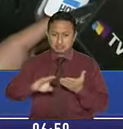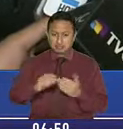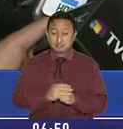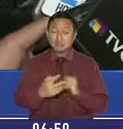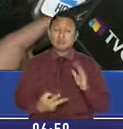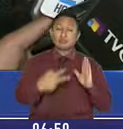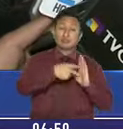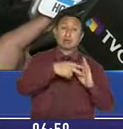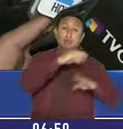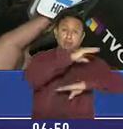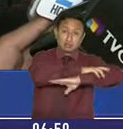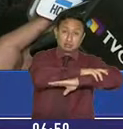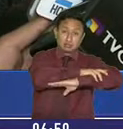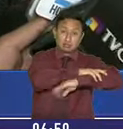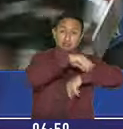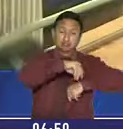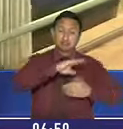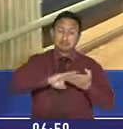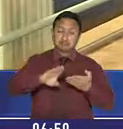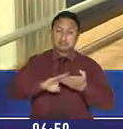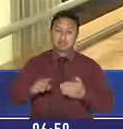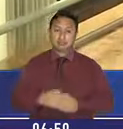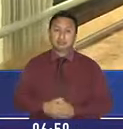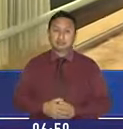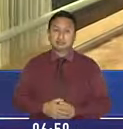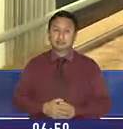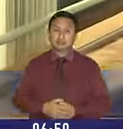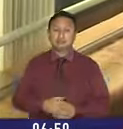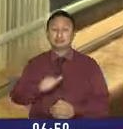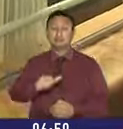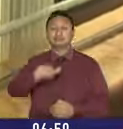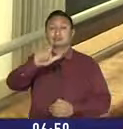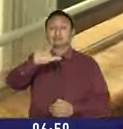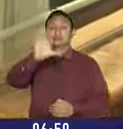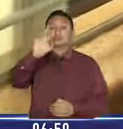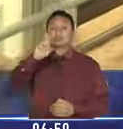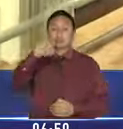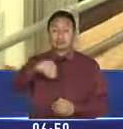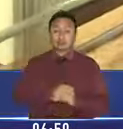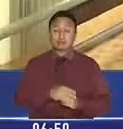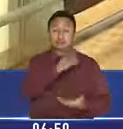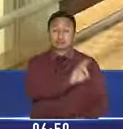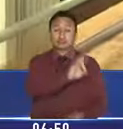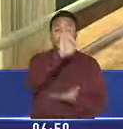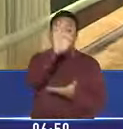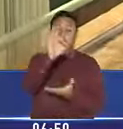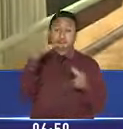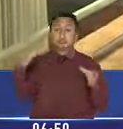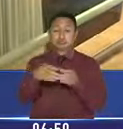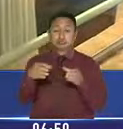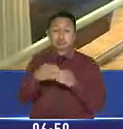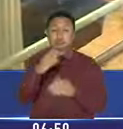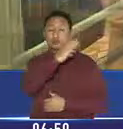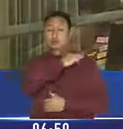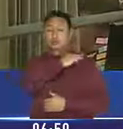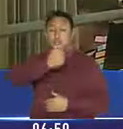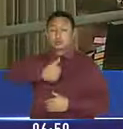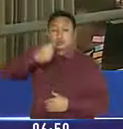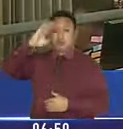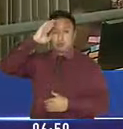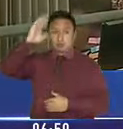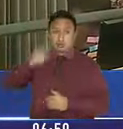pasivo. Alfonso Camacho representa a la Asociación de Generales en Servicio Pasivo de la Policía. De forma personal, presentó el